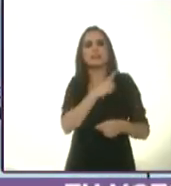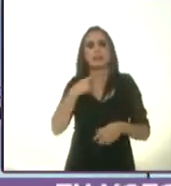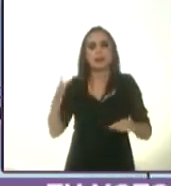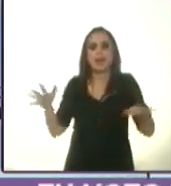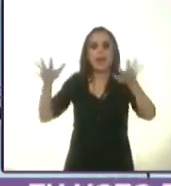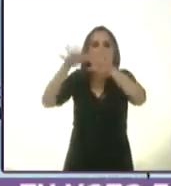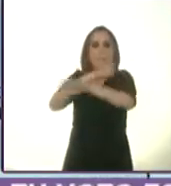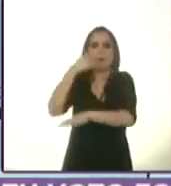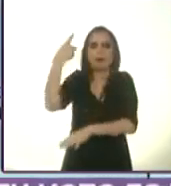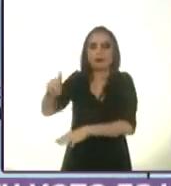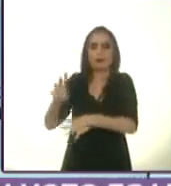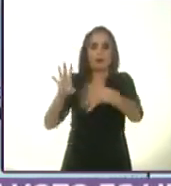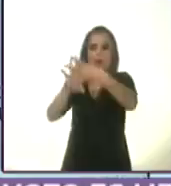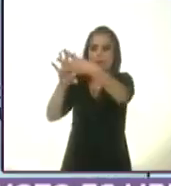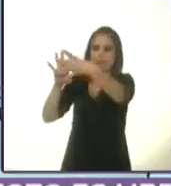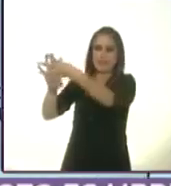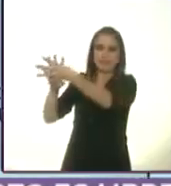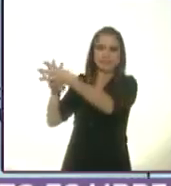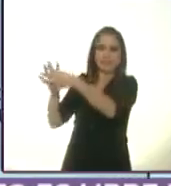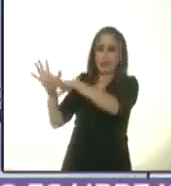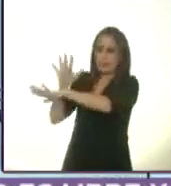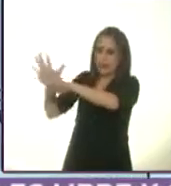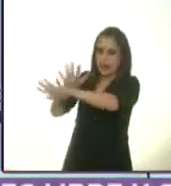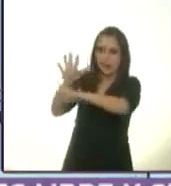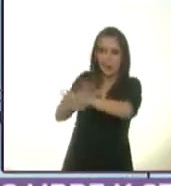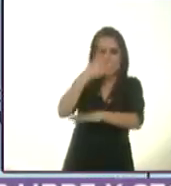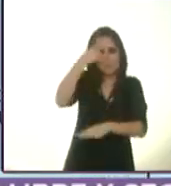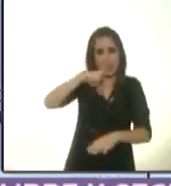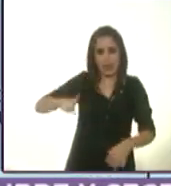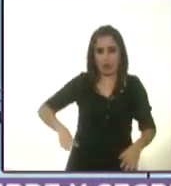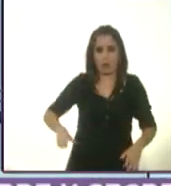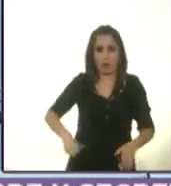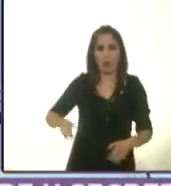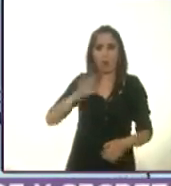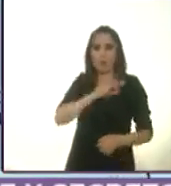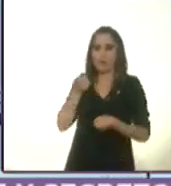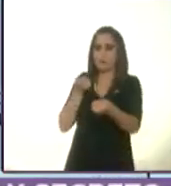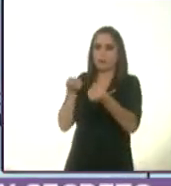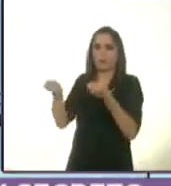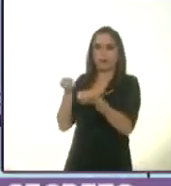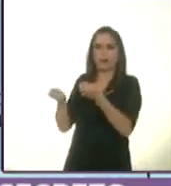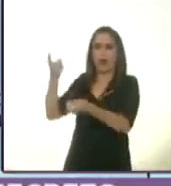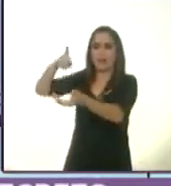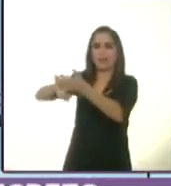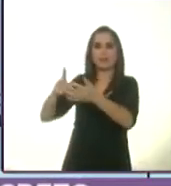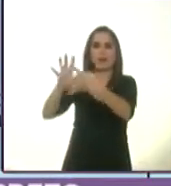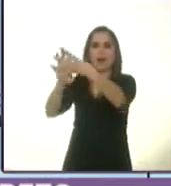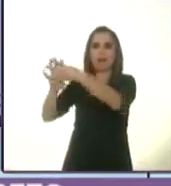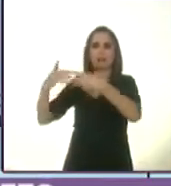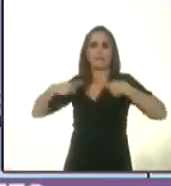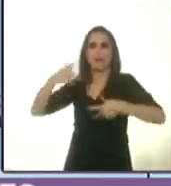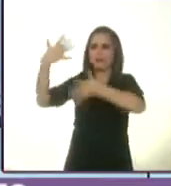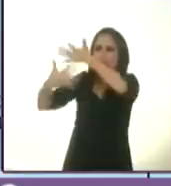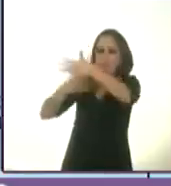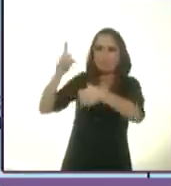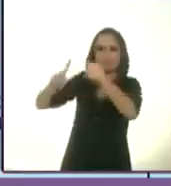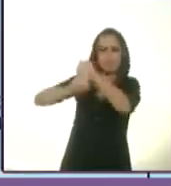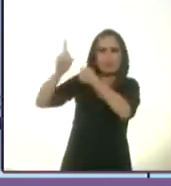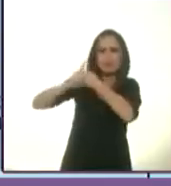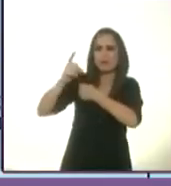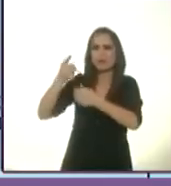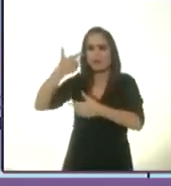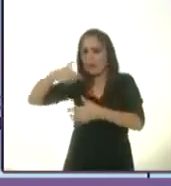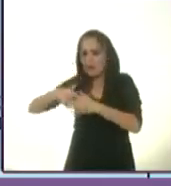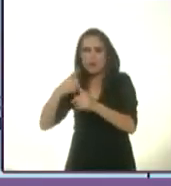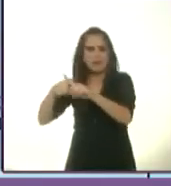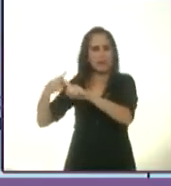reclusorios para recuperar el gobierno que hoy tienen los internos necesitamos recuperar la autoridad del estado